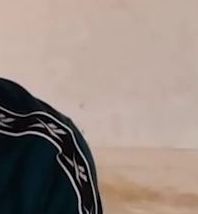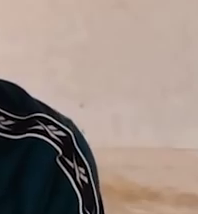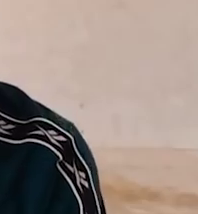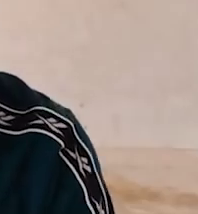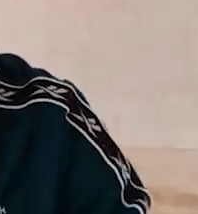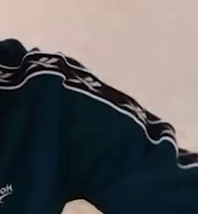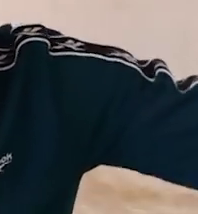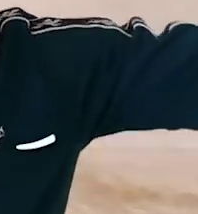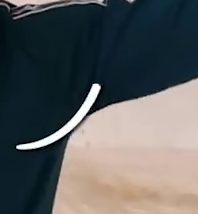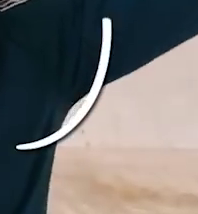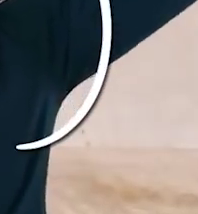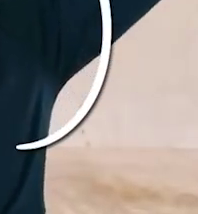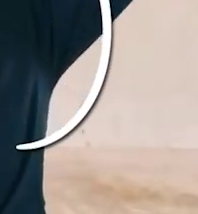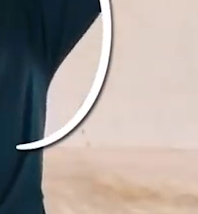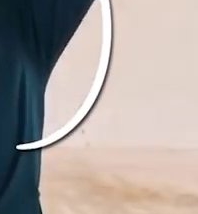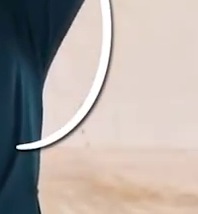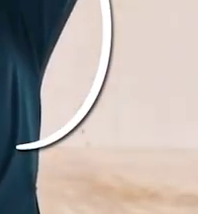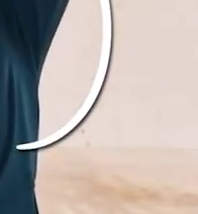Exhalamos.